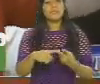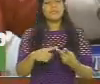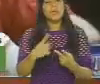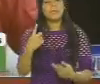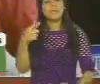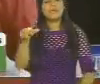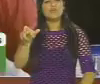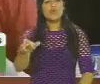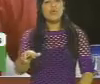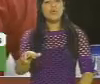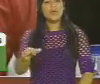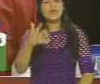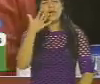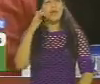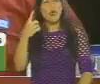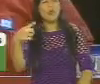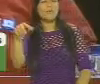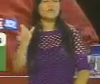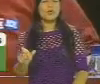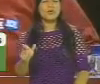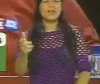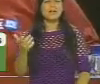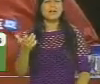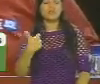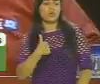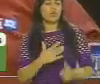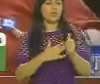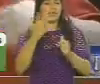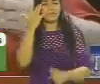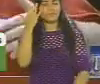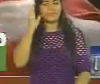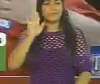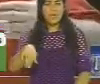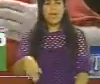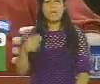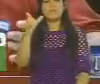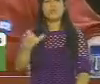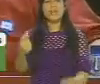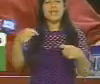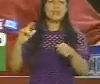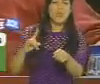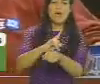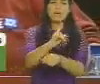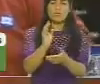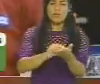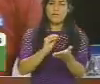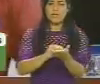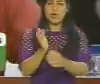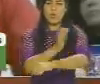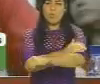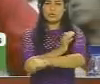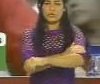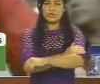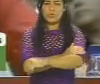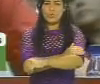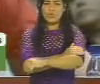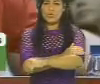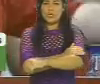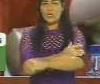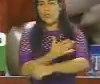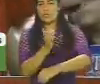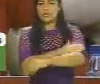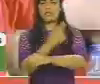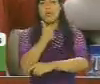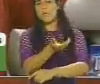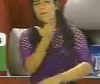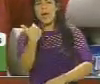algún pseudo líder por ahí trató nuevamente de engañar al oposicionismo diciéndole